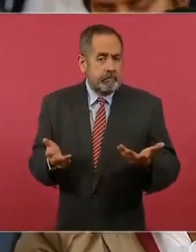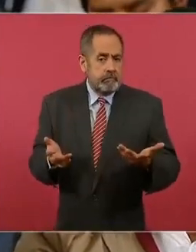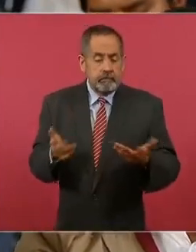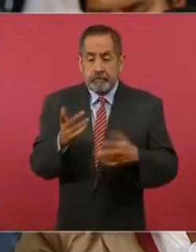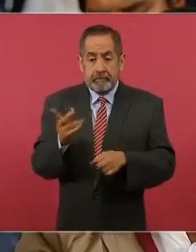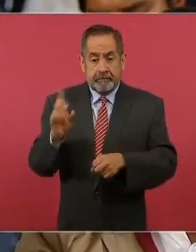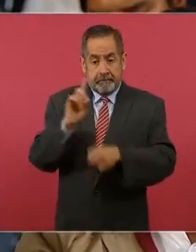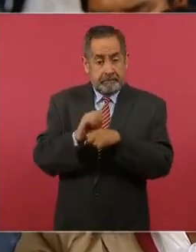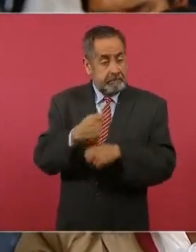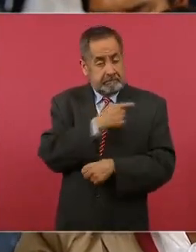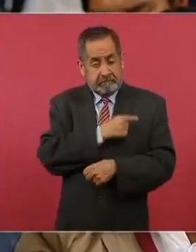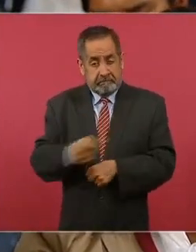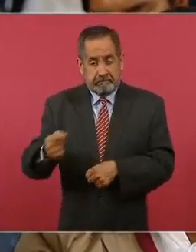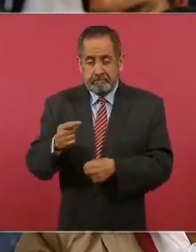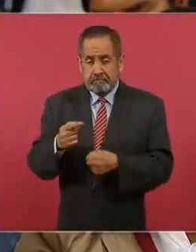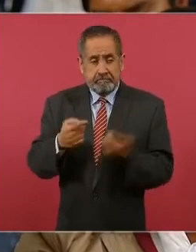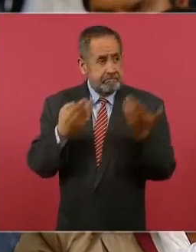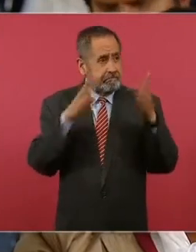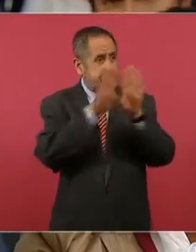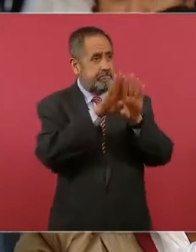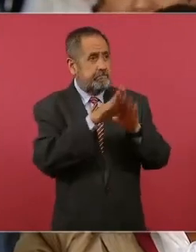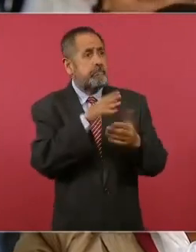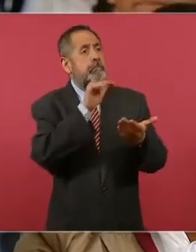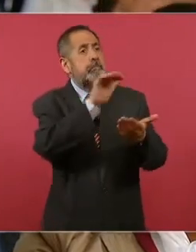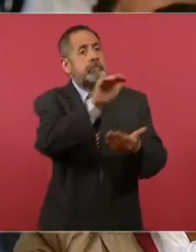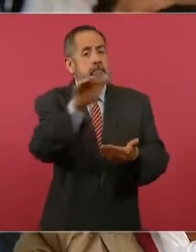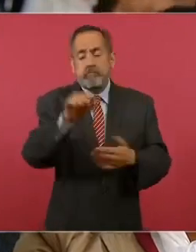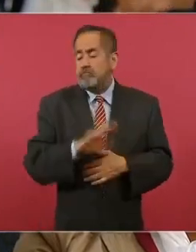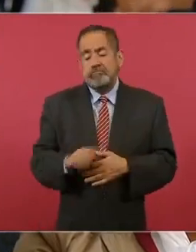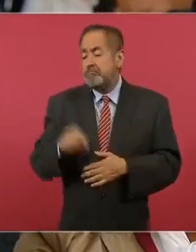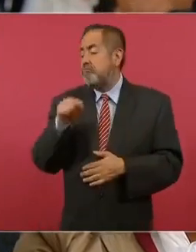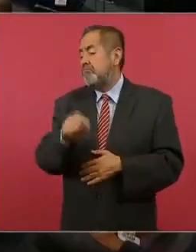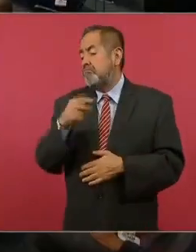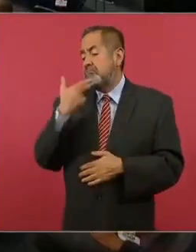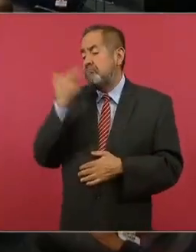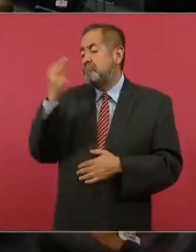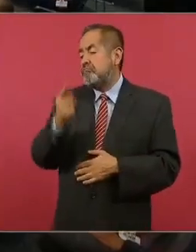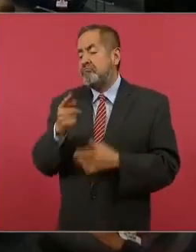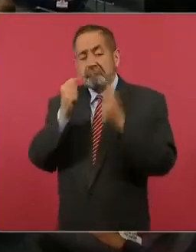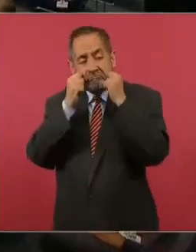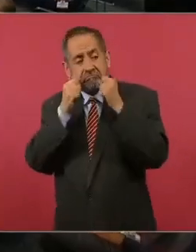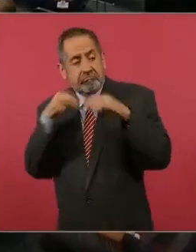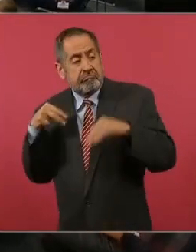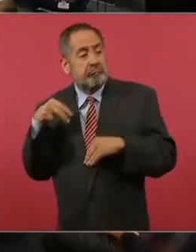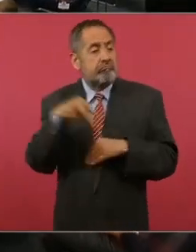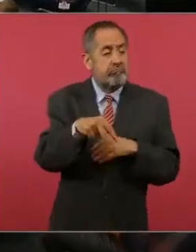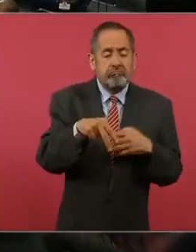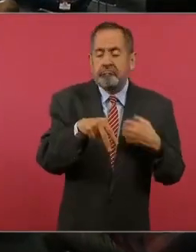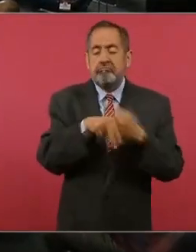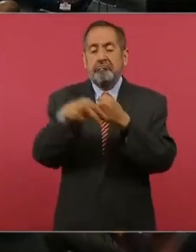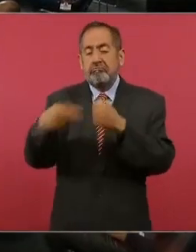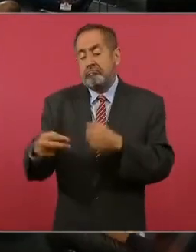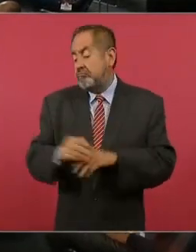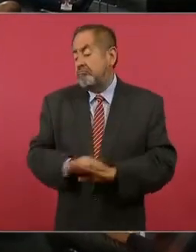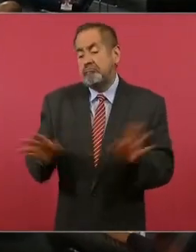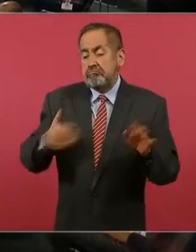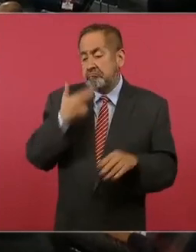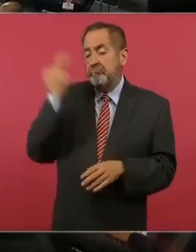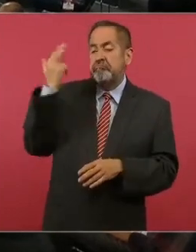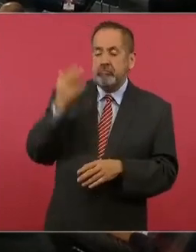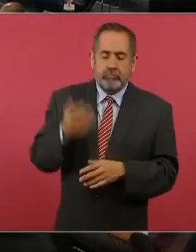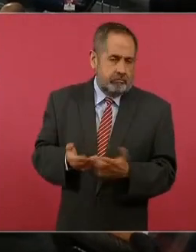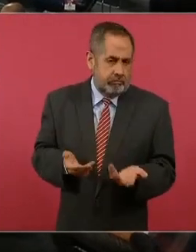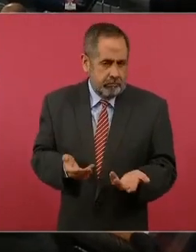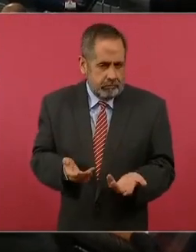día que hasta ahora le han cerrado las puertas, le han dicho: el joven se suicidó y ya no hay nada más que hacer. No sé si